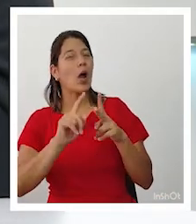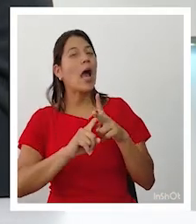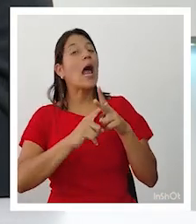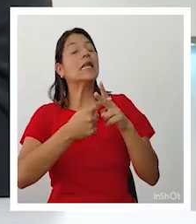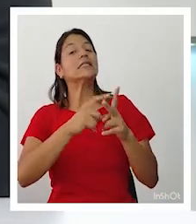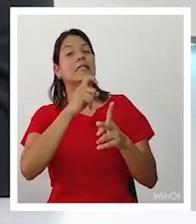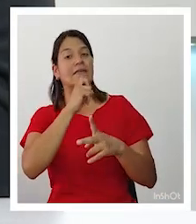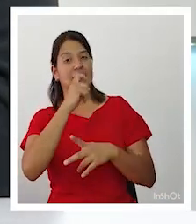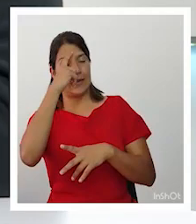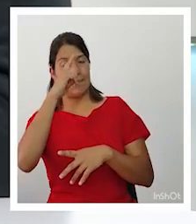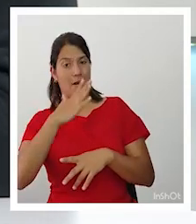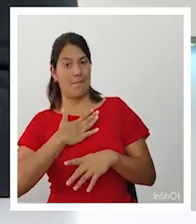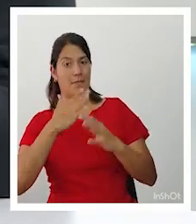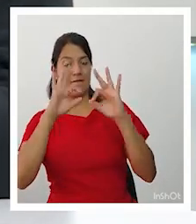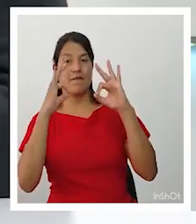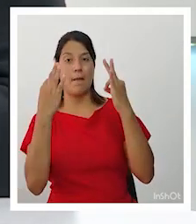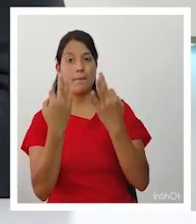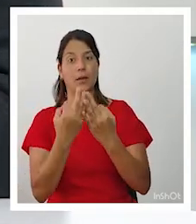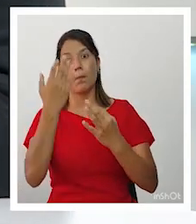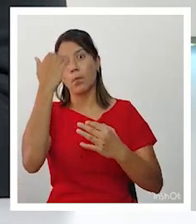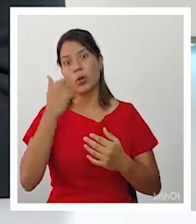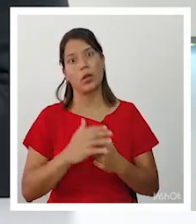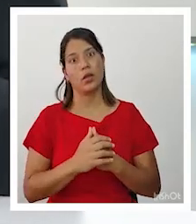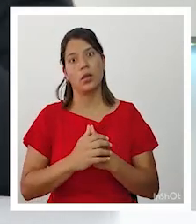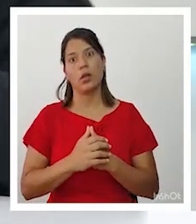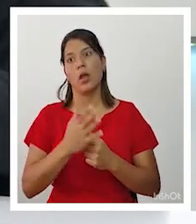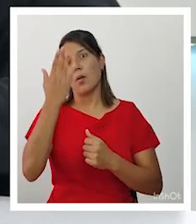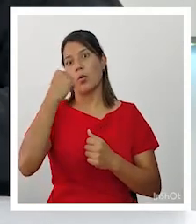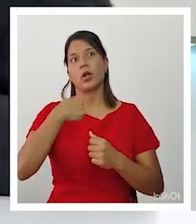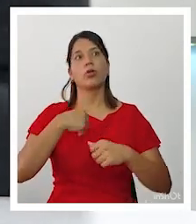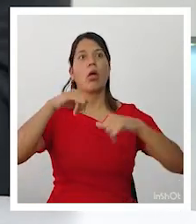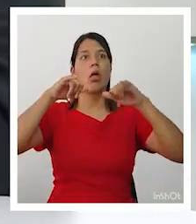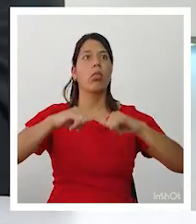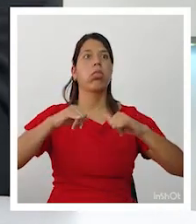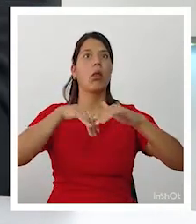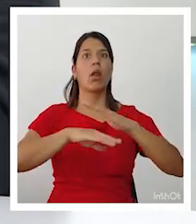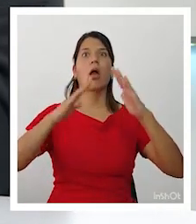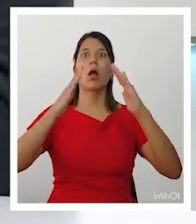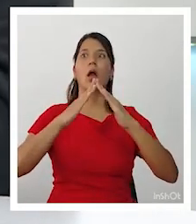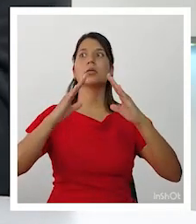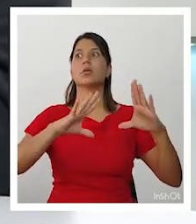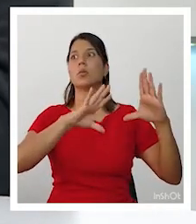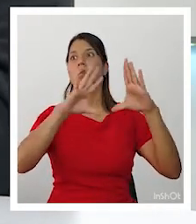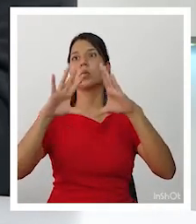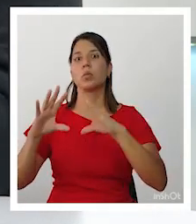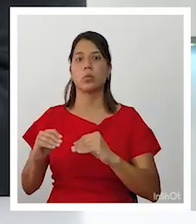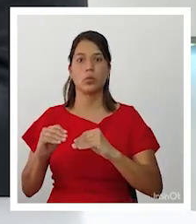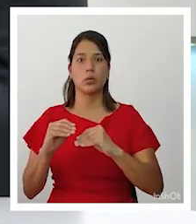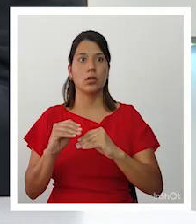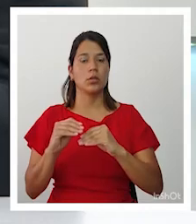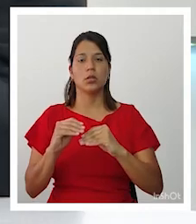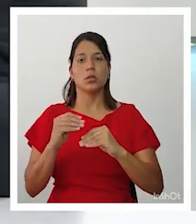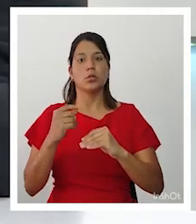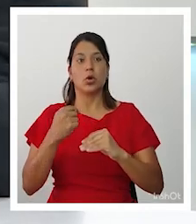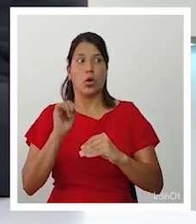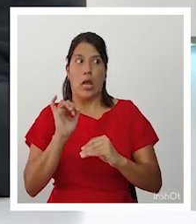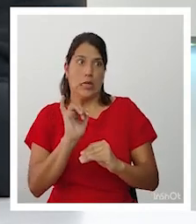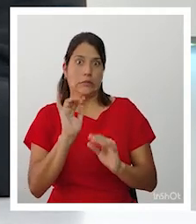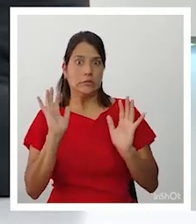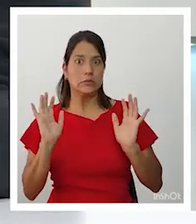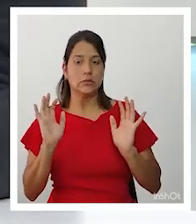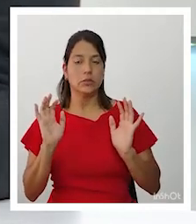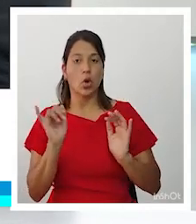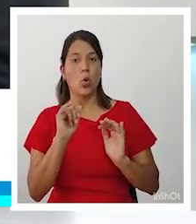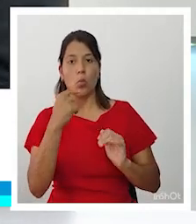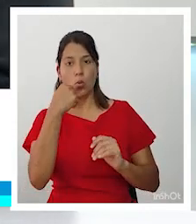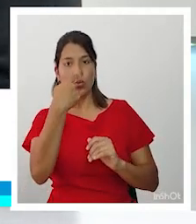difícil porque tenernos en mi casa, tenerme en mi casa encerrado, porque así fue. Como yo te dije, en